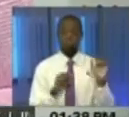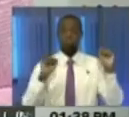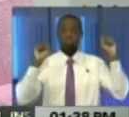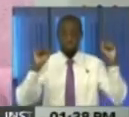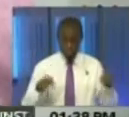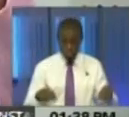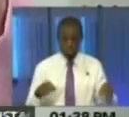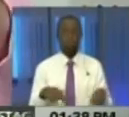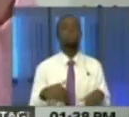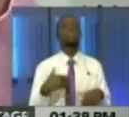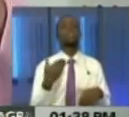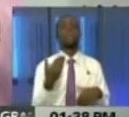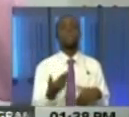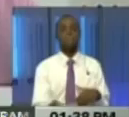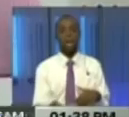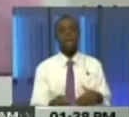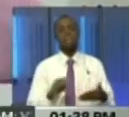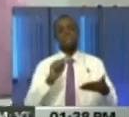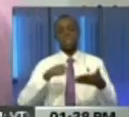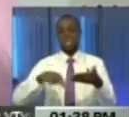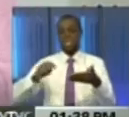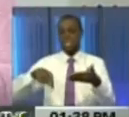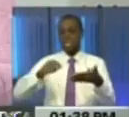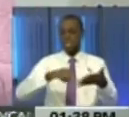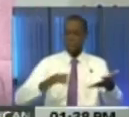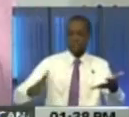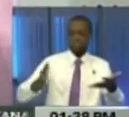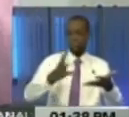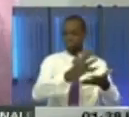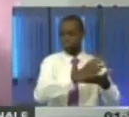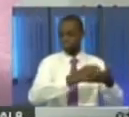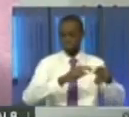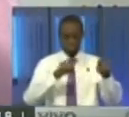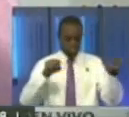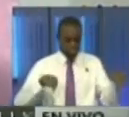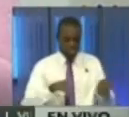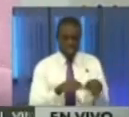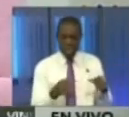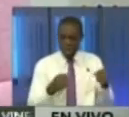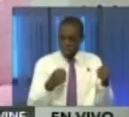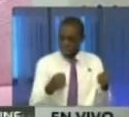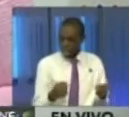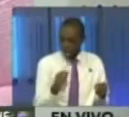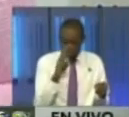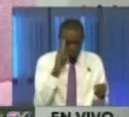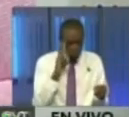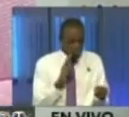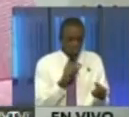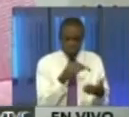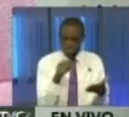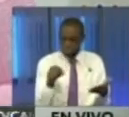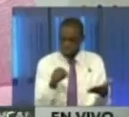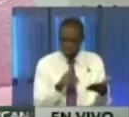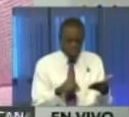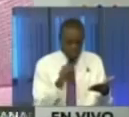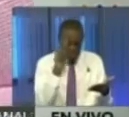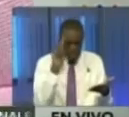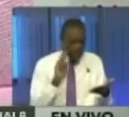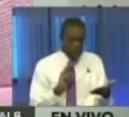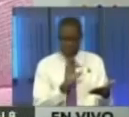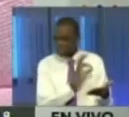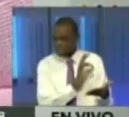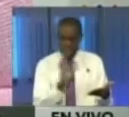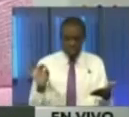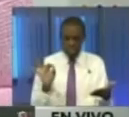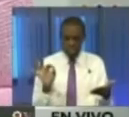de firmas con todos los aspectos de seguridad y técnicos, operativos y logística,